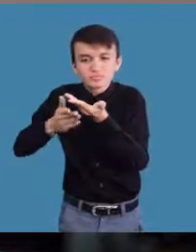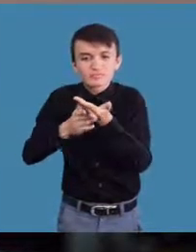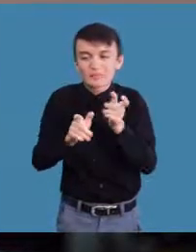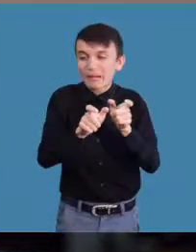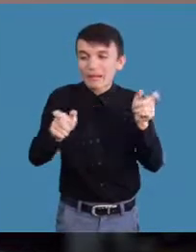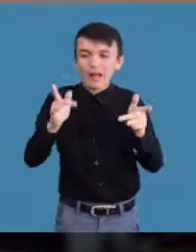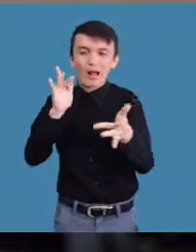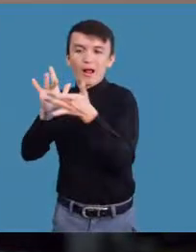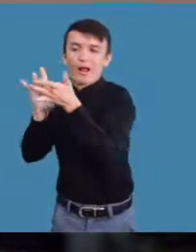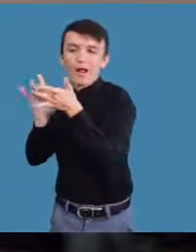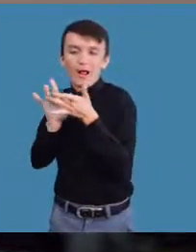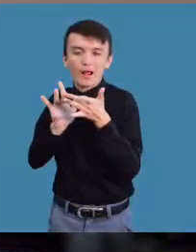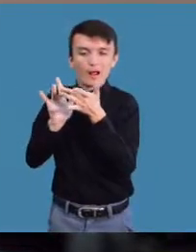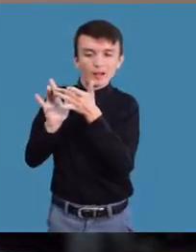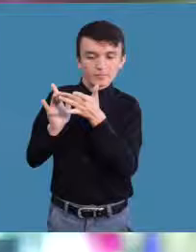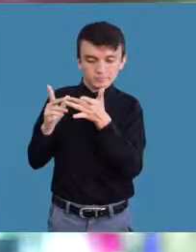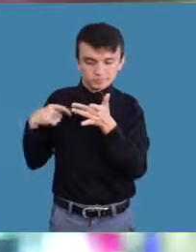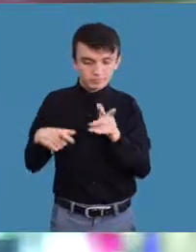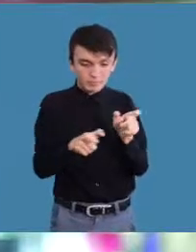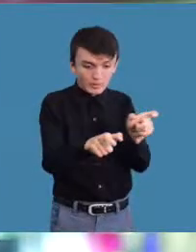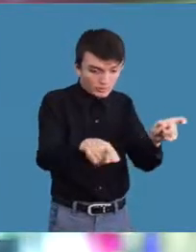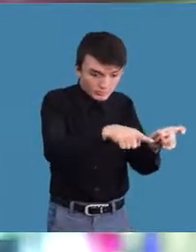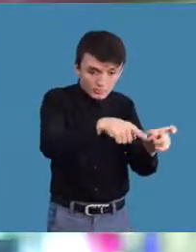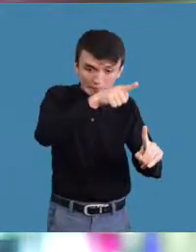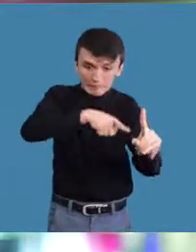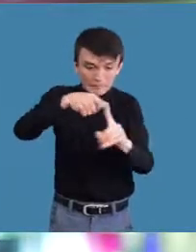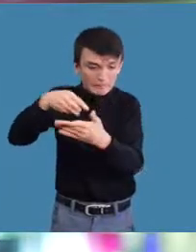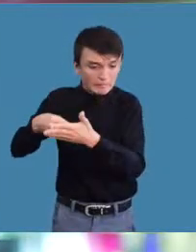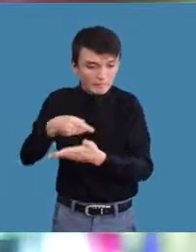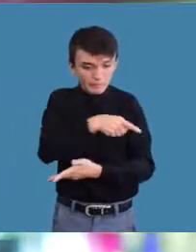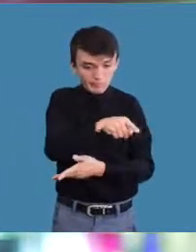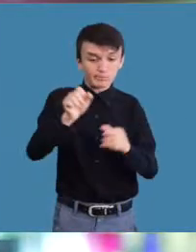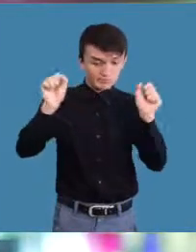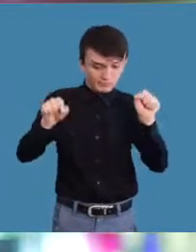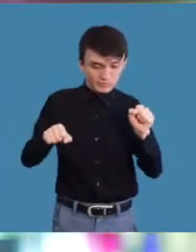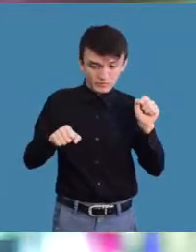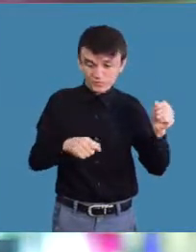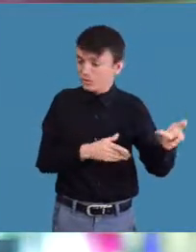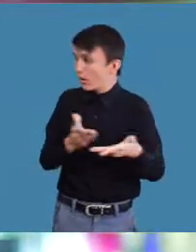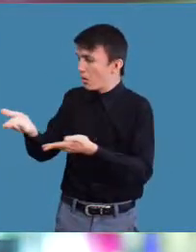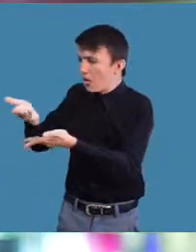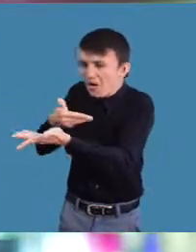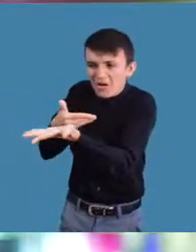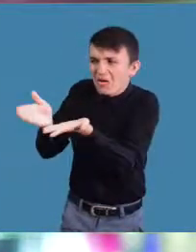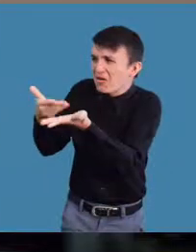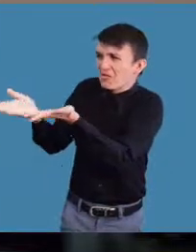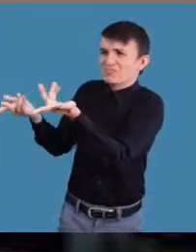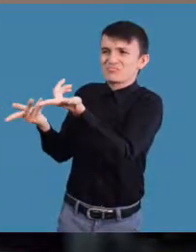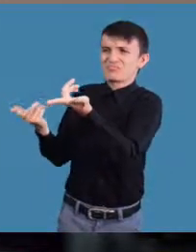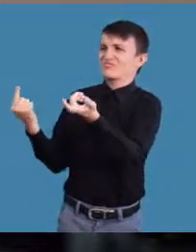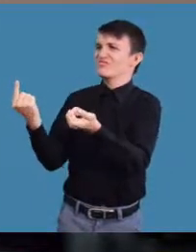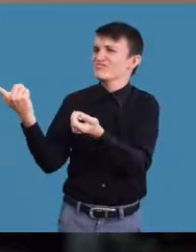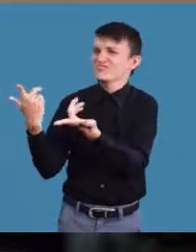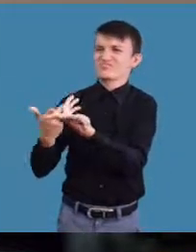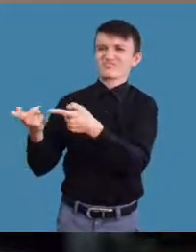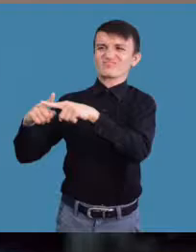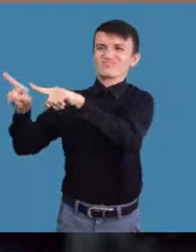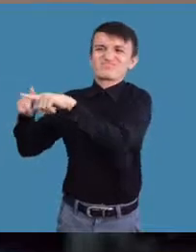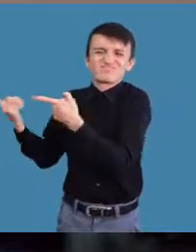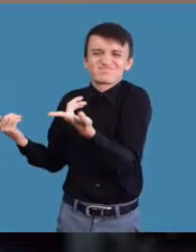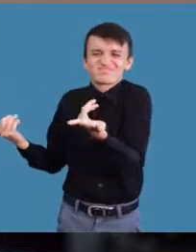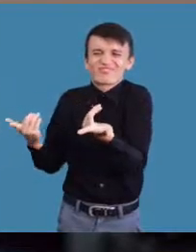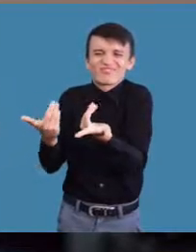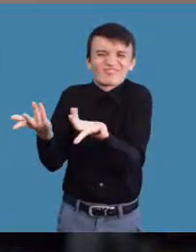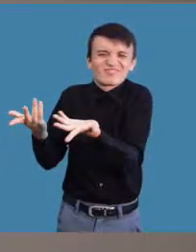nuestros aliados estratégicos de la tarjeta EDEC, donde nuestros usuarios ganadores pueden retirar electrodomésticos,